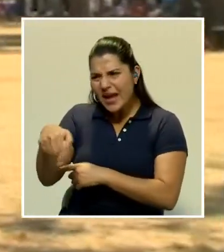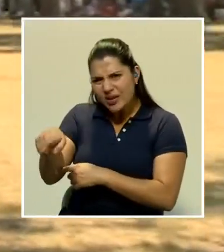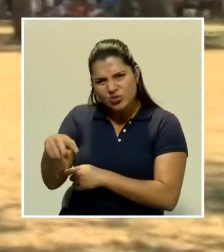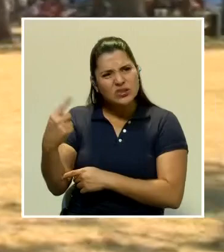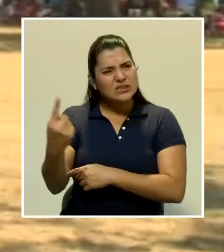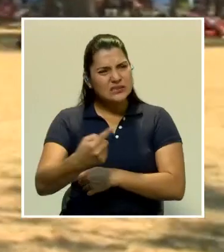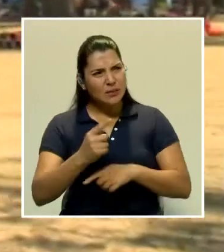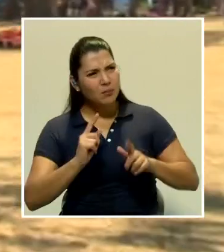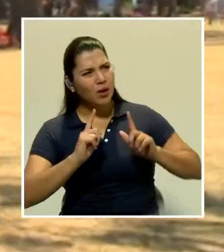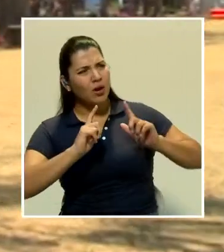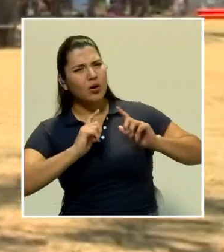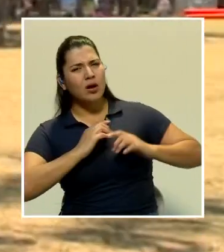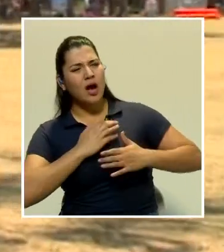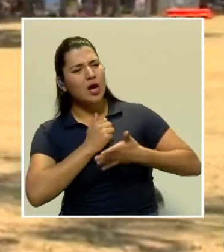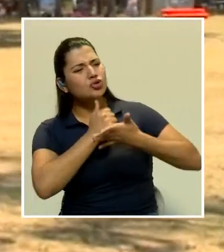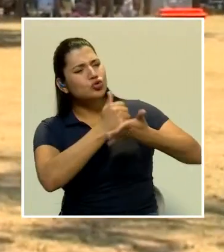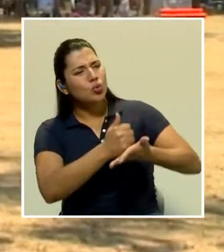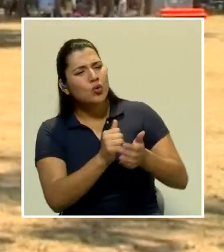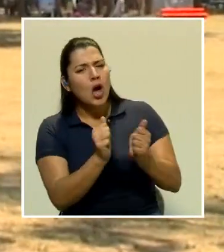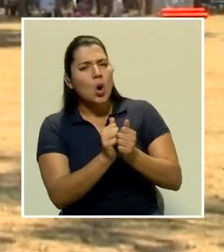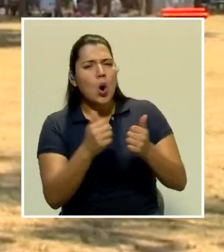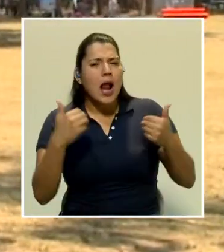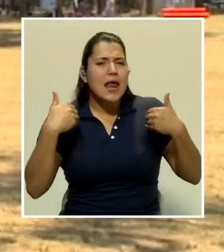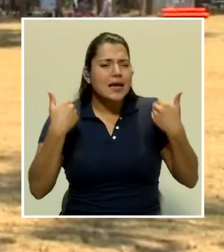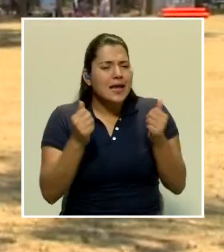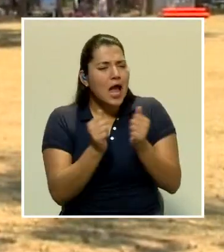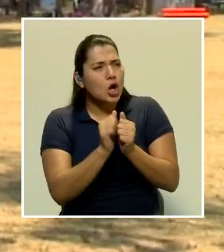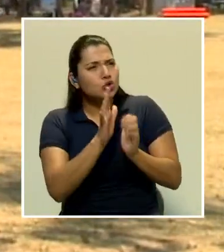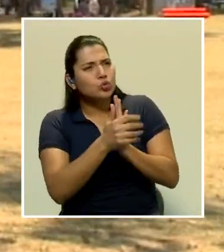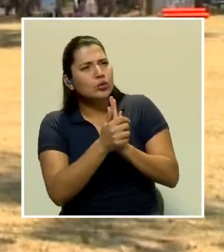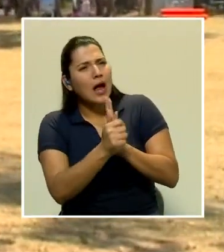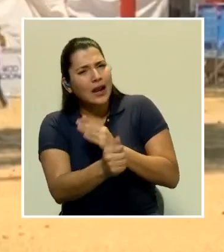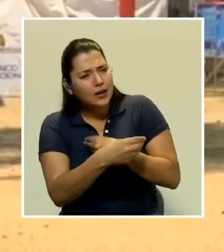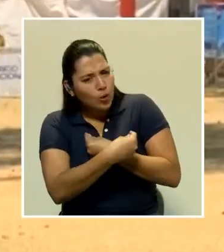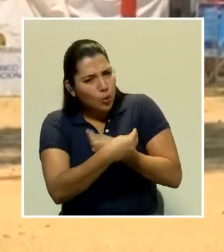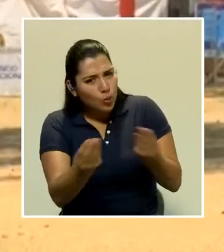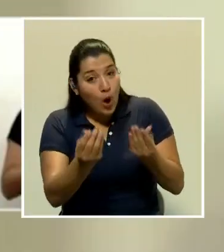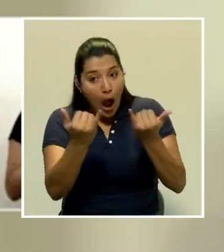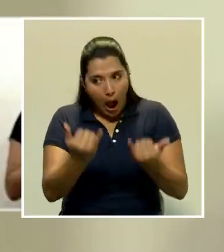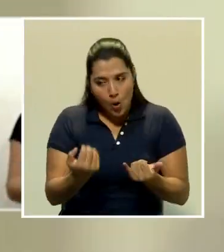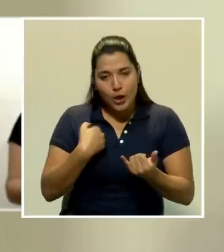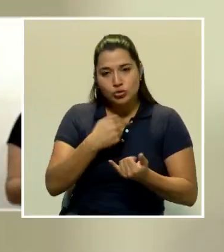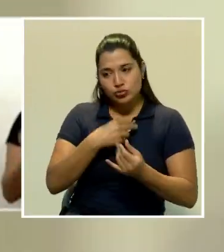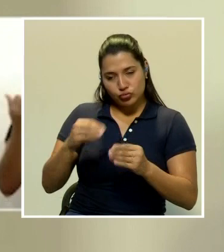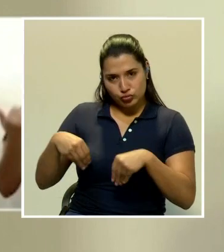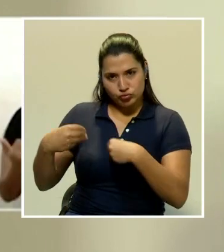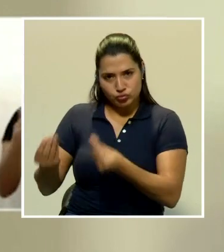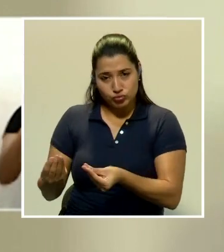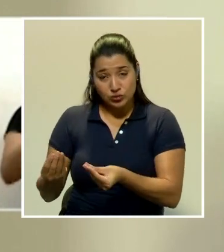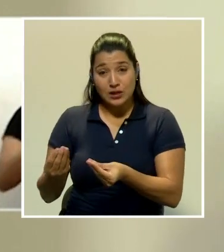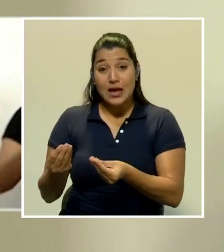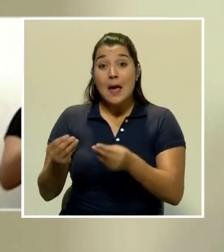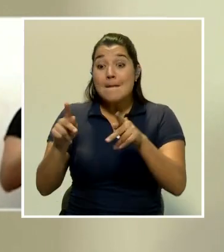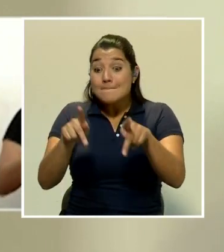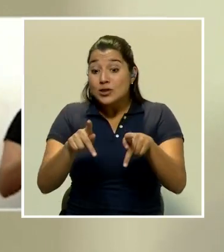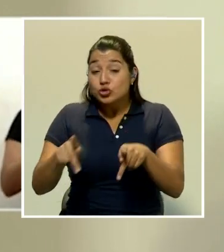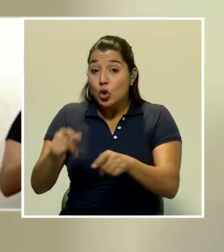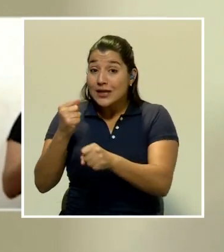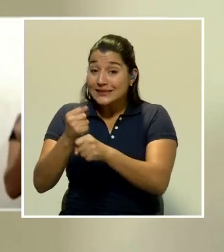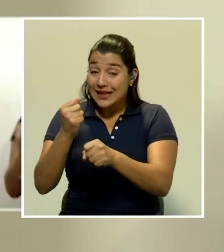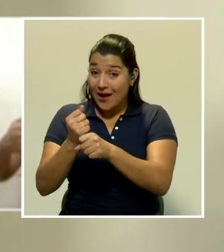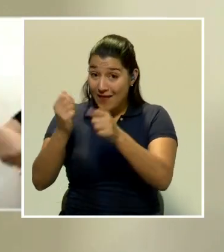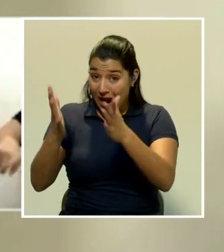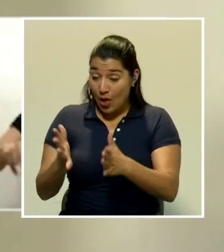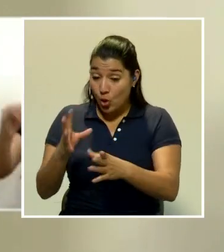con sentido, con alegría, con el fruto de su talento. A los trabajadores del arte y la cultura, por favor, que necesiten incluir